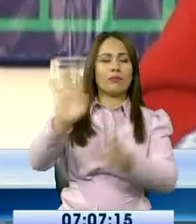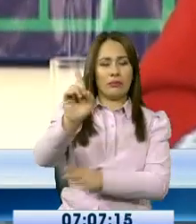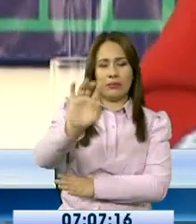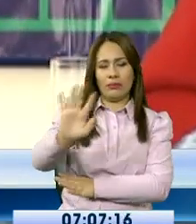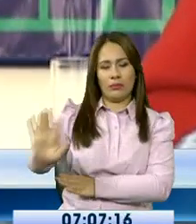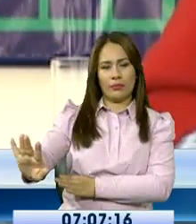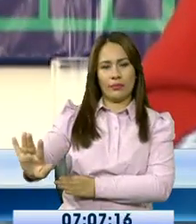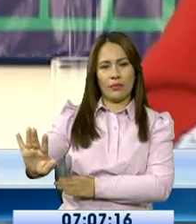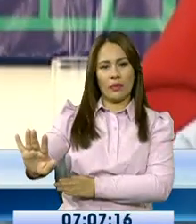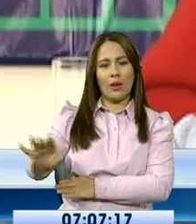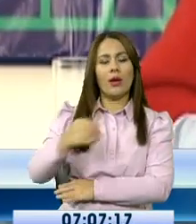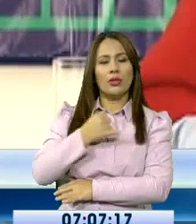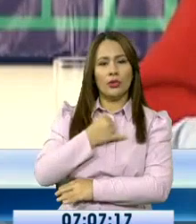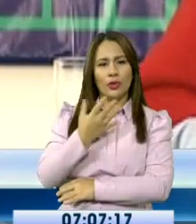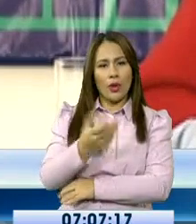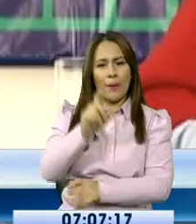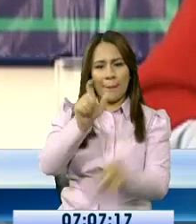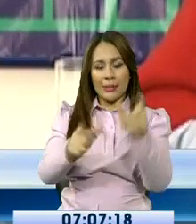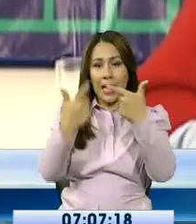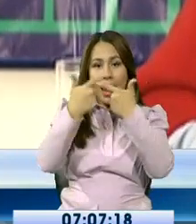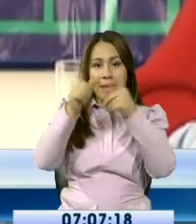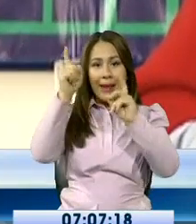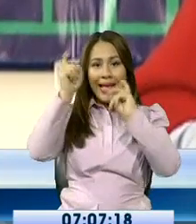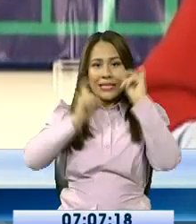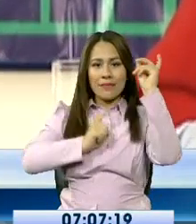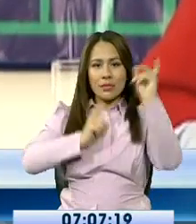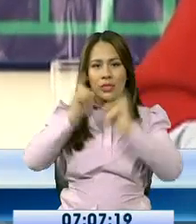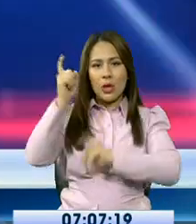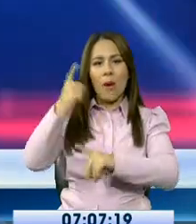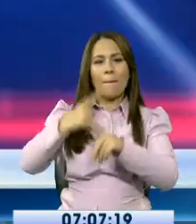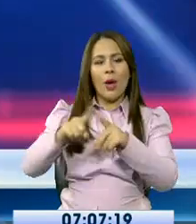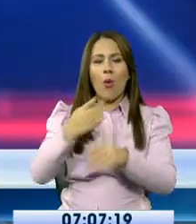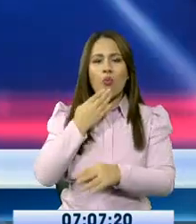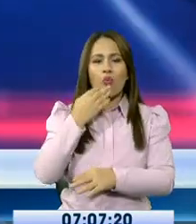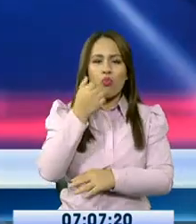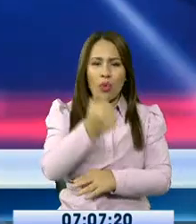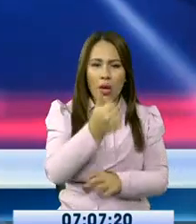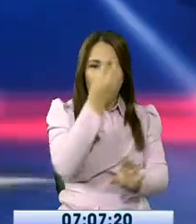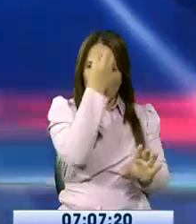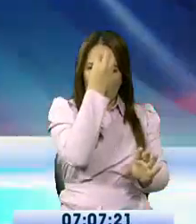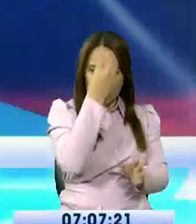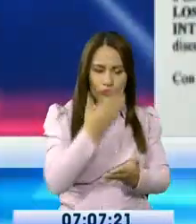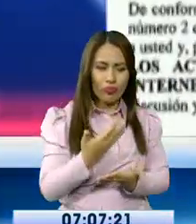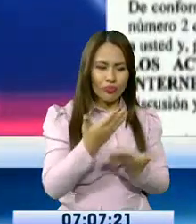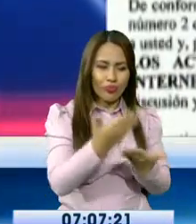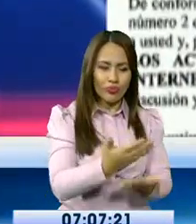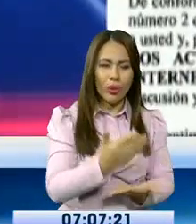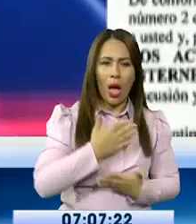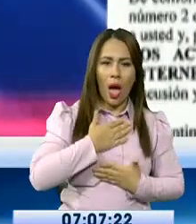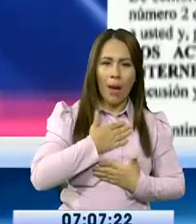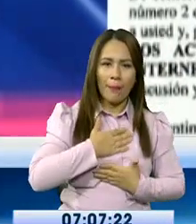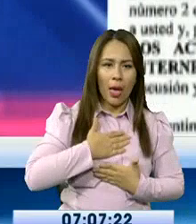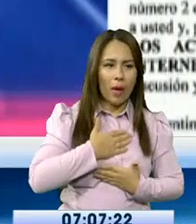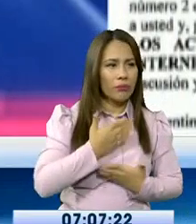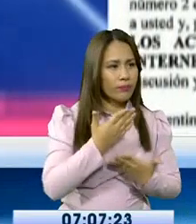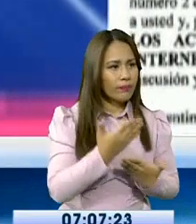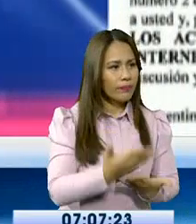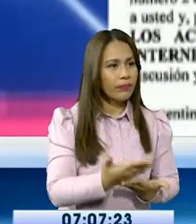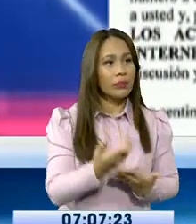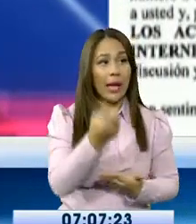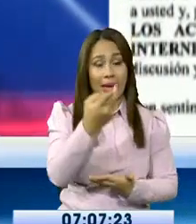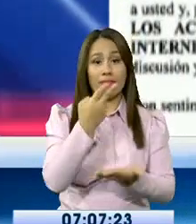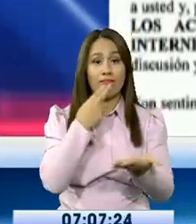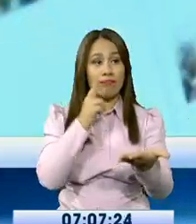es comenzar una nueva forma, un nuevo trato. En torno al proyecto de ley enviado a última hora por el expresidente Rafael